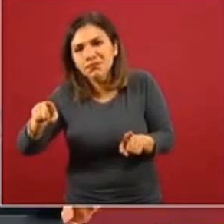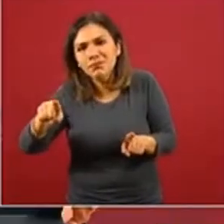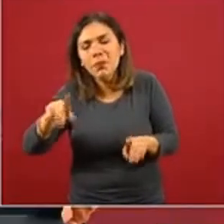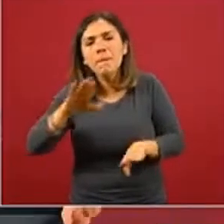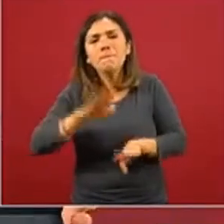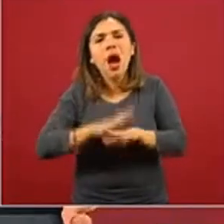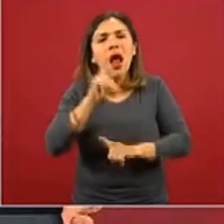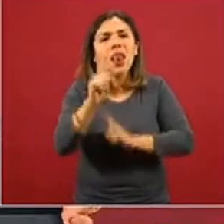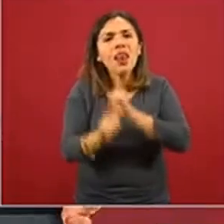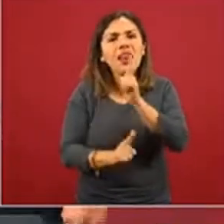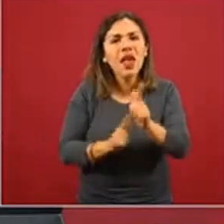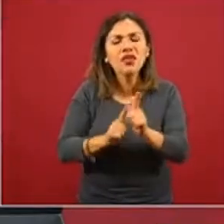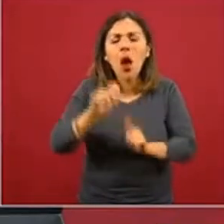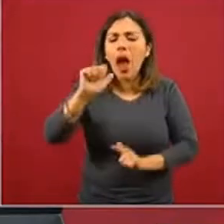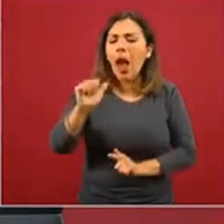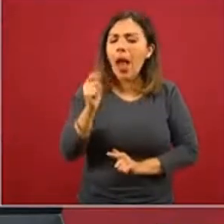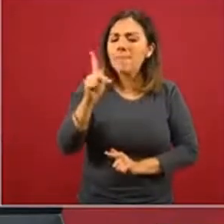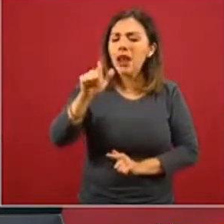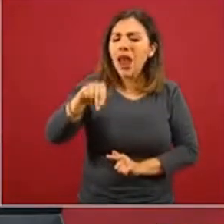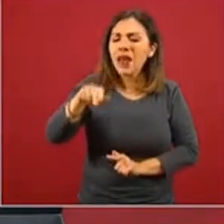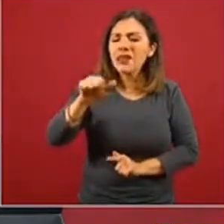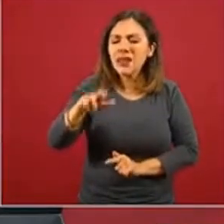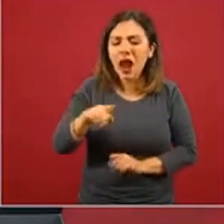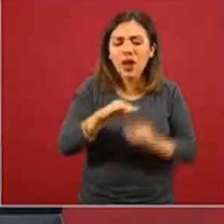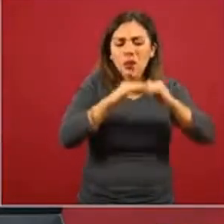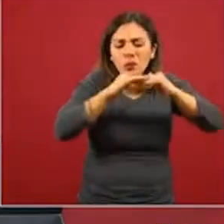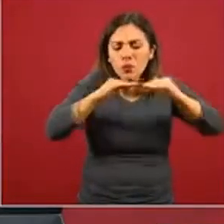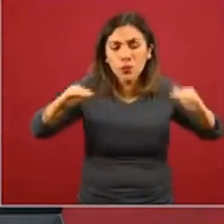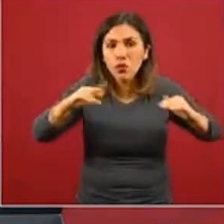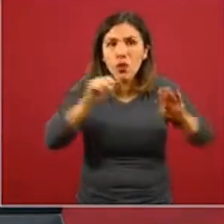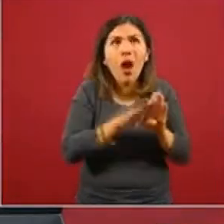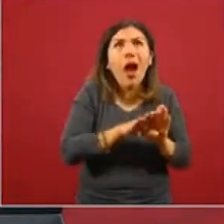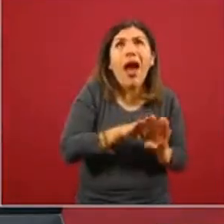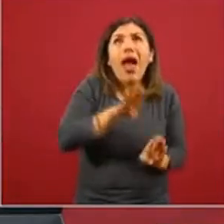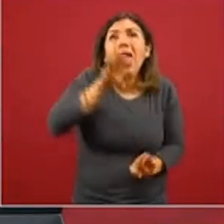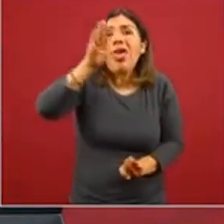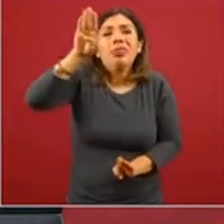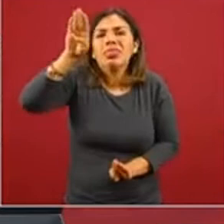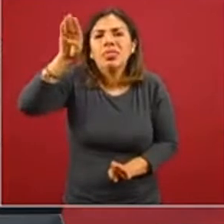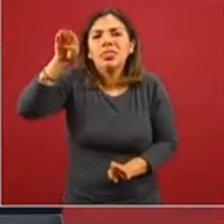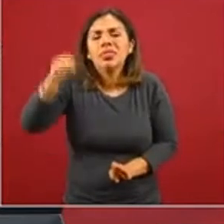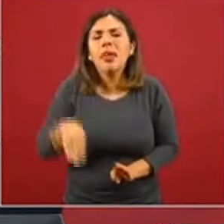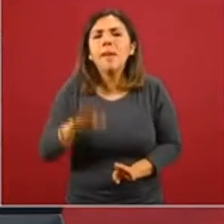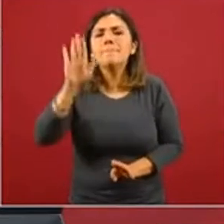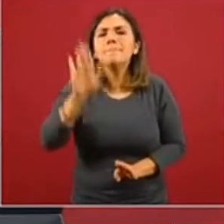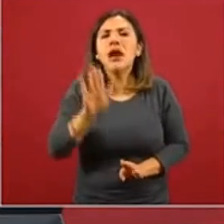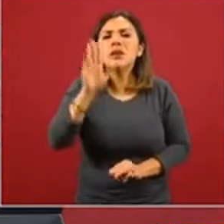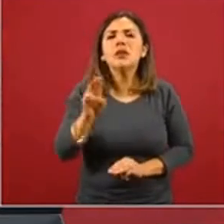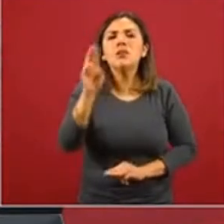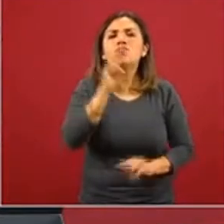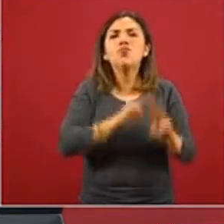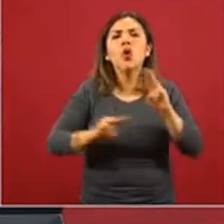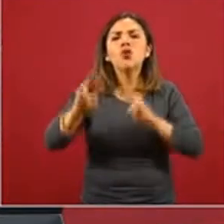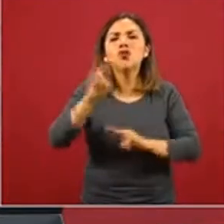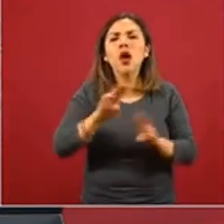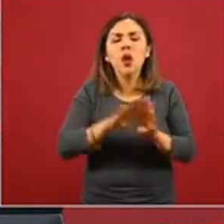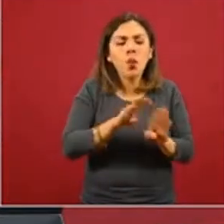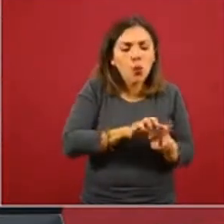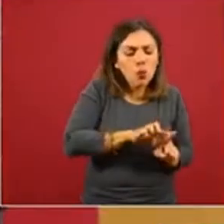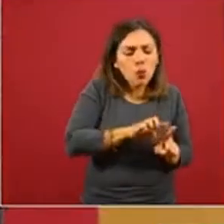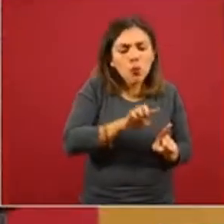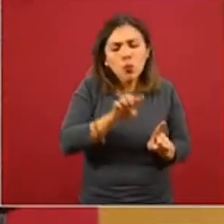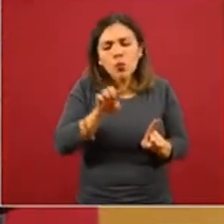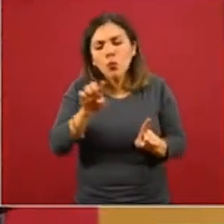aplanarla. ¿Qué quiere decir aplanarla? Que en lugar de ser alta, es como si fuera una montaña, como una loma,